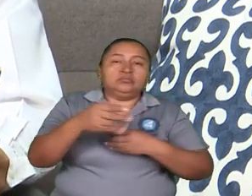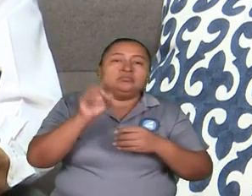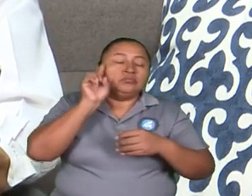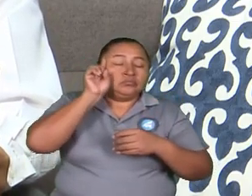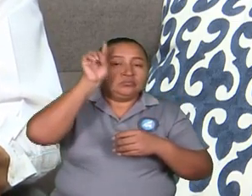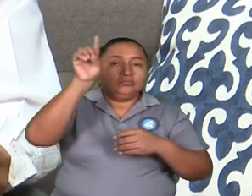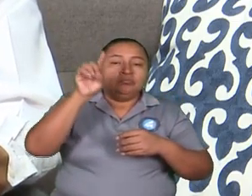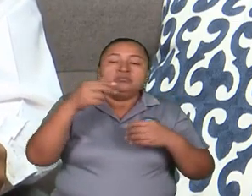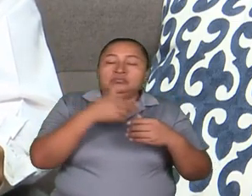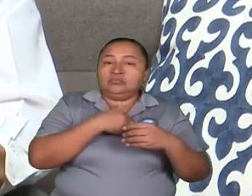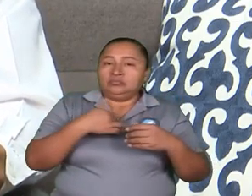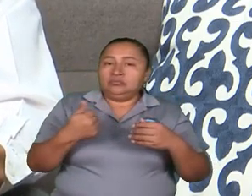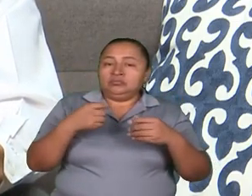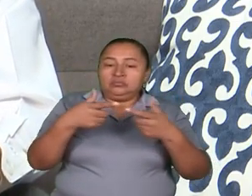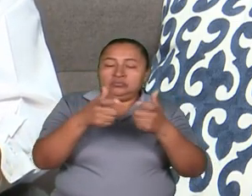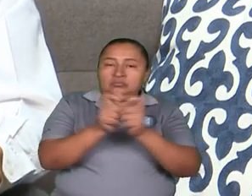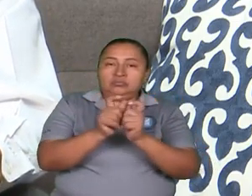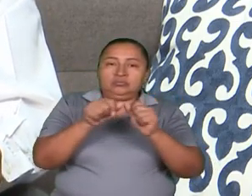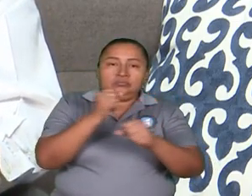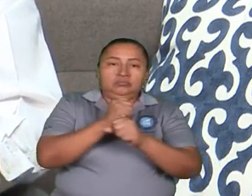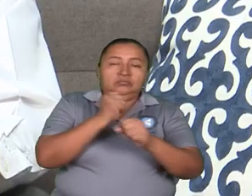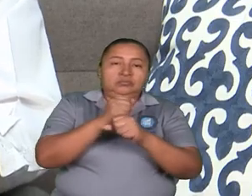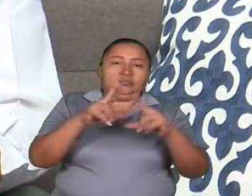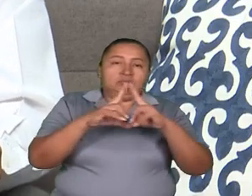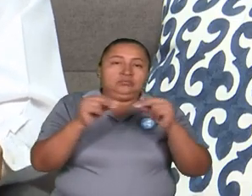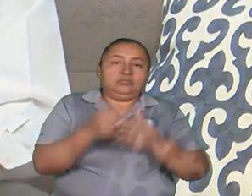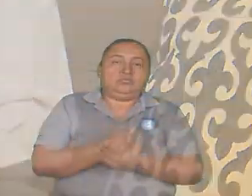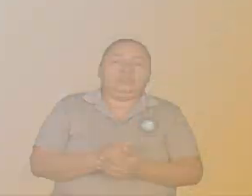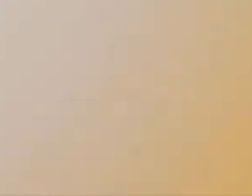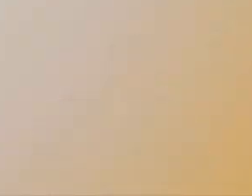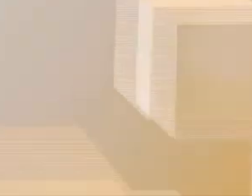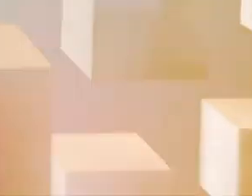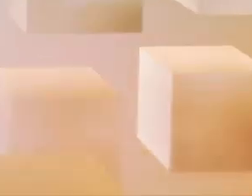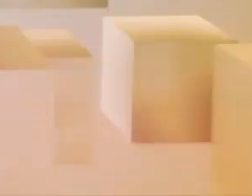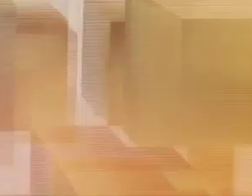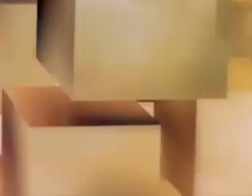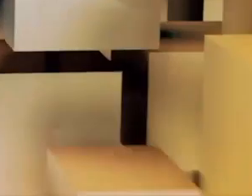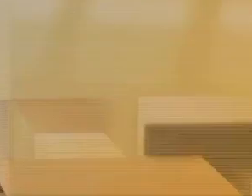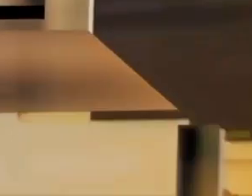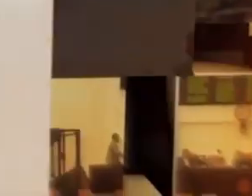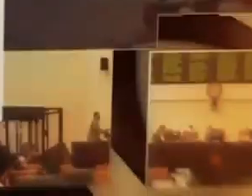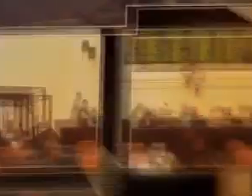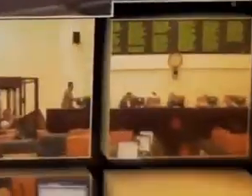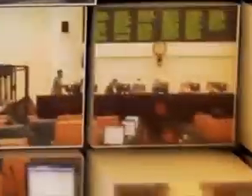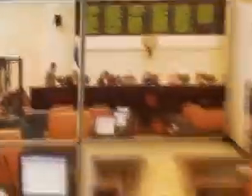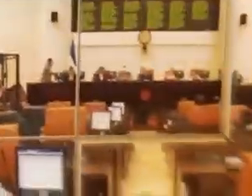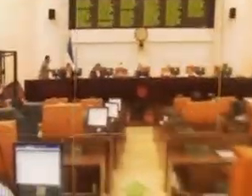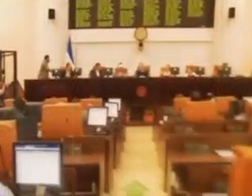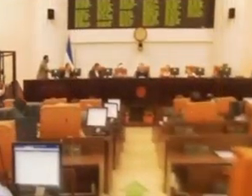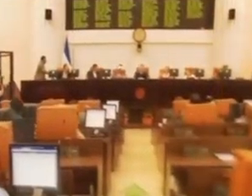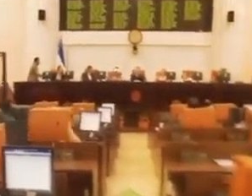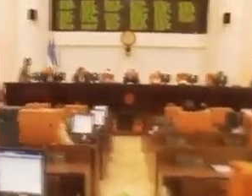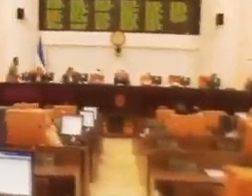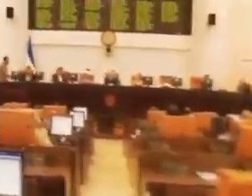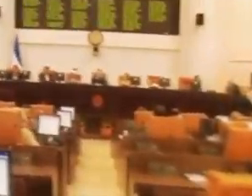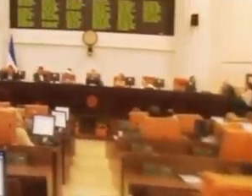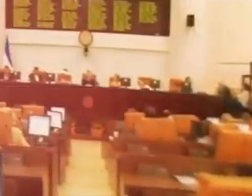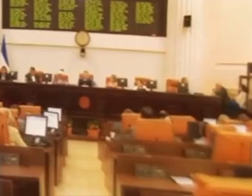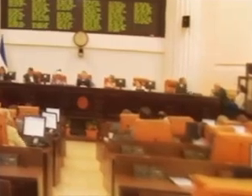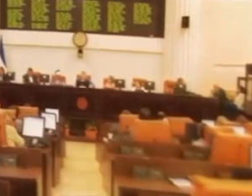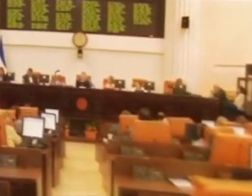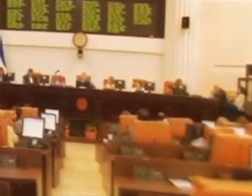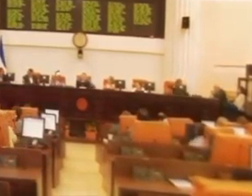que también han realizado conversaciones con otras turoperadoras en el exterior, la compañera Nacha Campbell también muy inmersa en